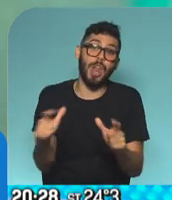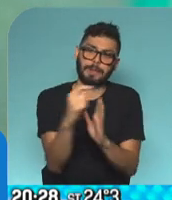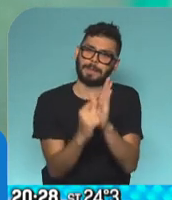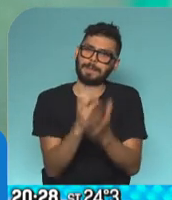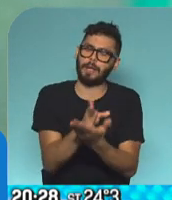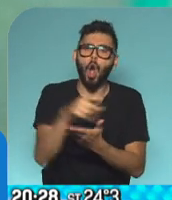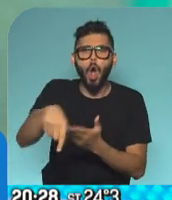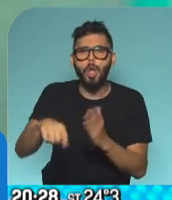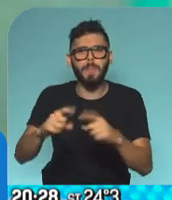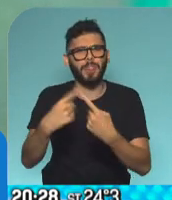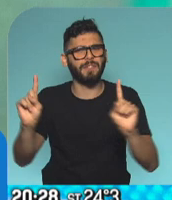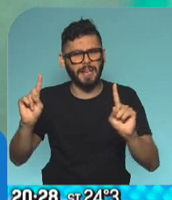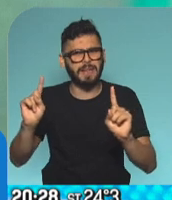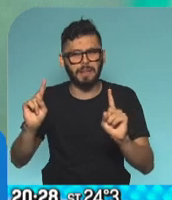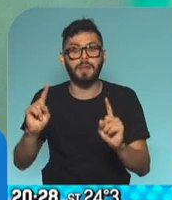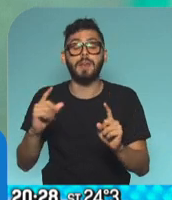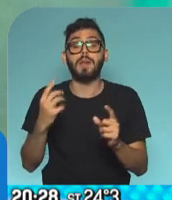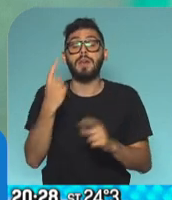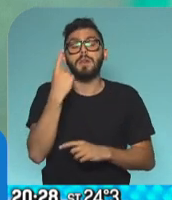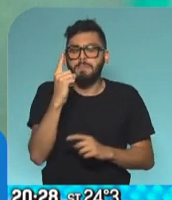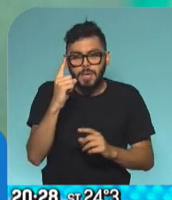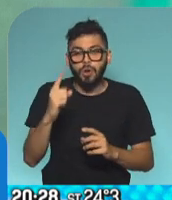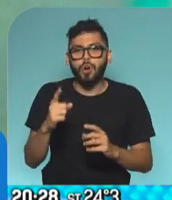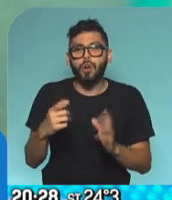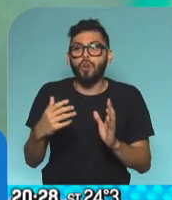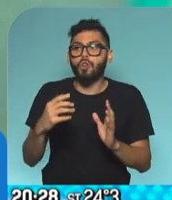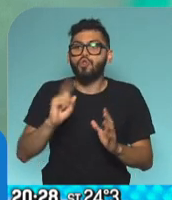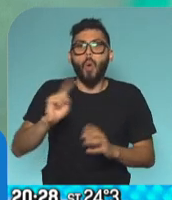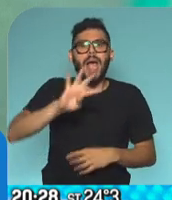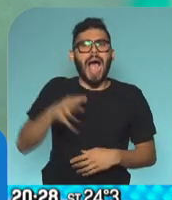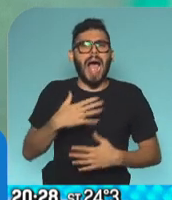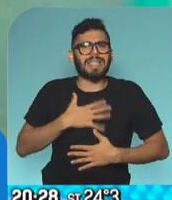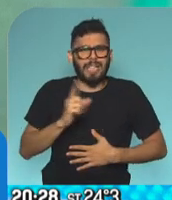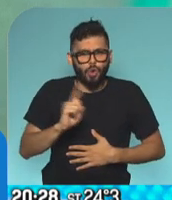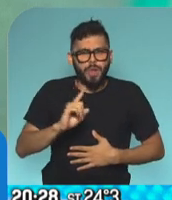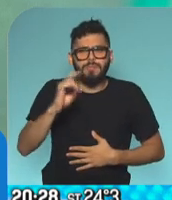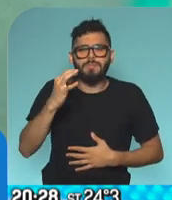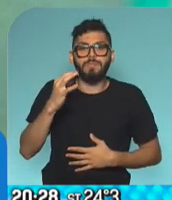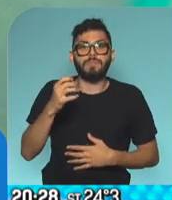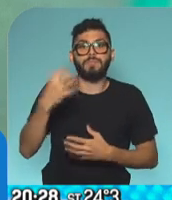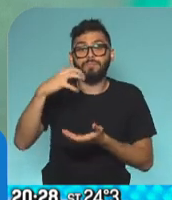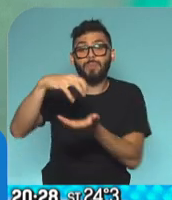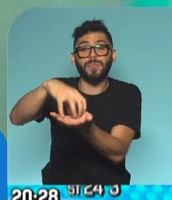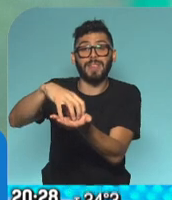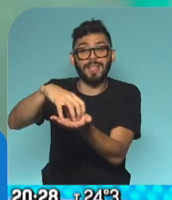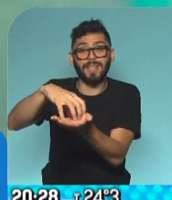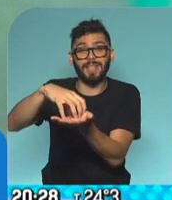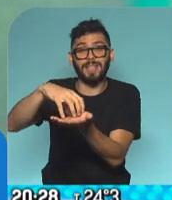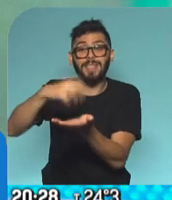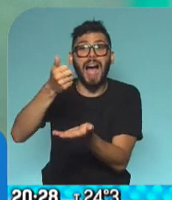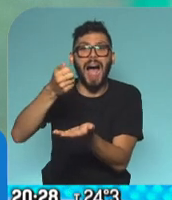los requisitos son distintos pero ya te digo lo determina una agencia que no es anses que es justamente la agencia